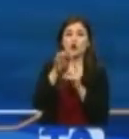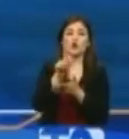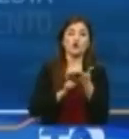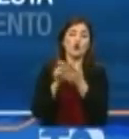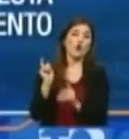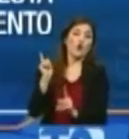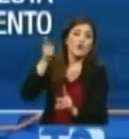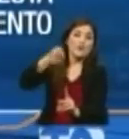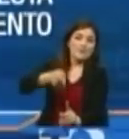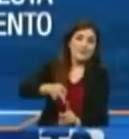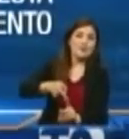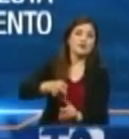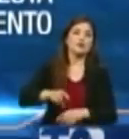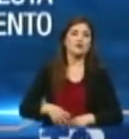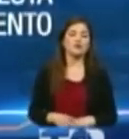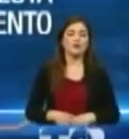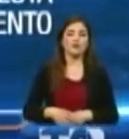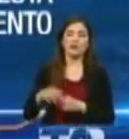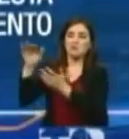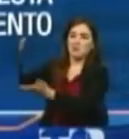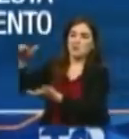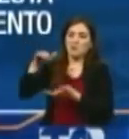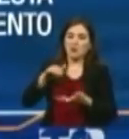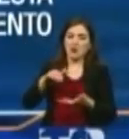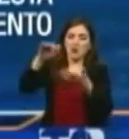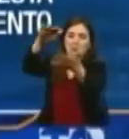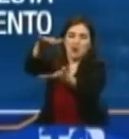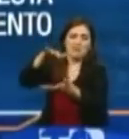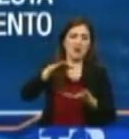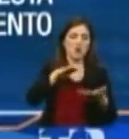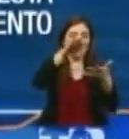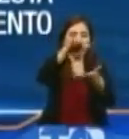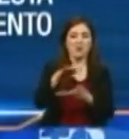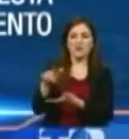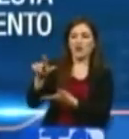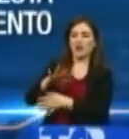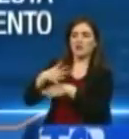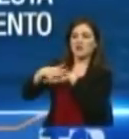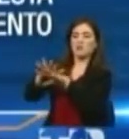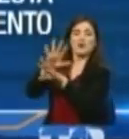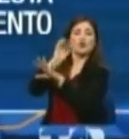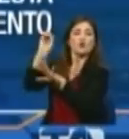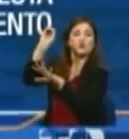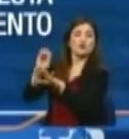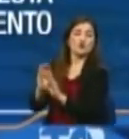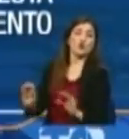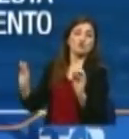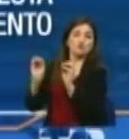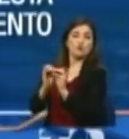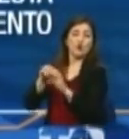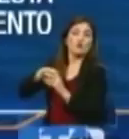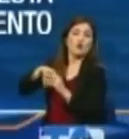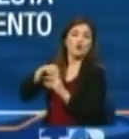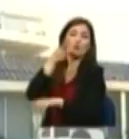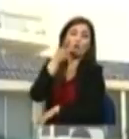contratación directa en el caso que las proveedoras sean empresas cuyo capital está integrado en el 50% o más con